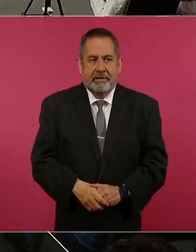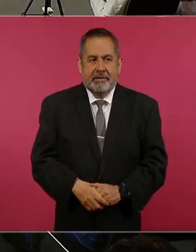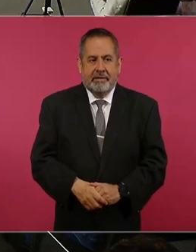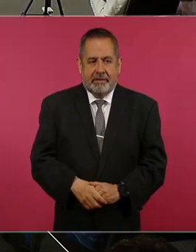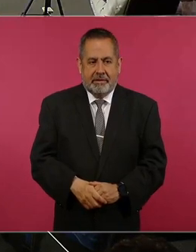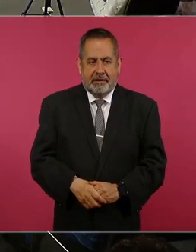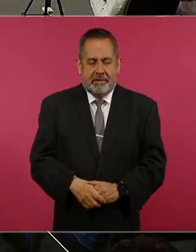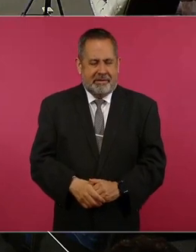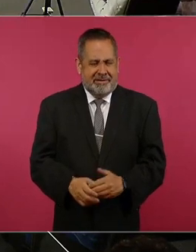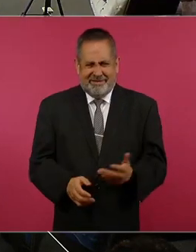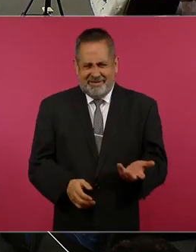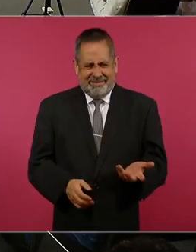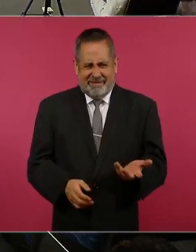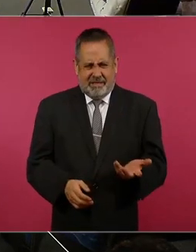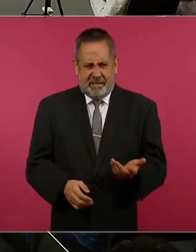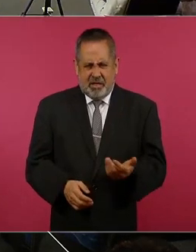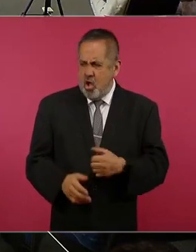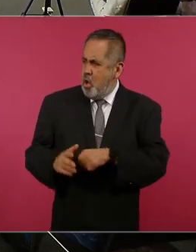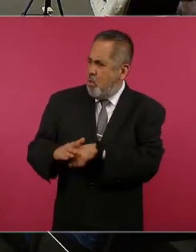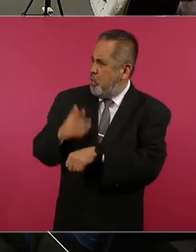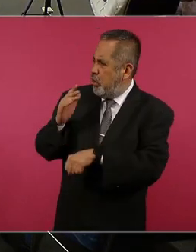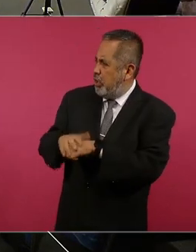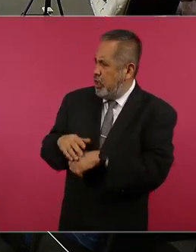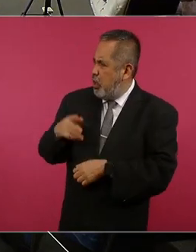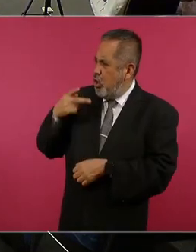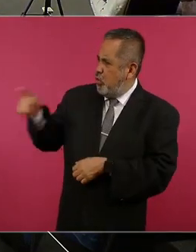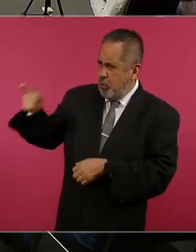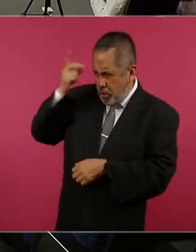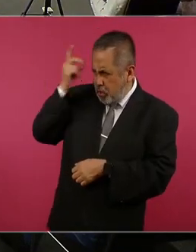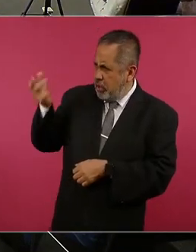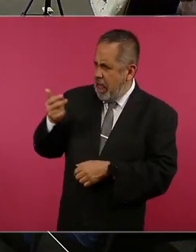¿Por qué van a tomar lo que no es suyo?